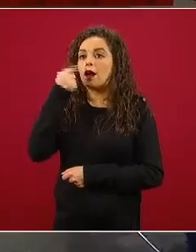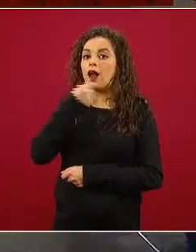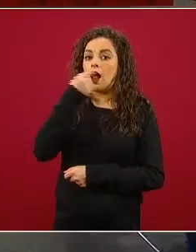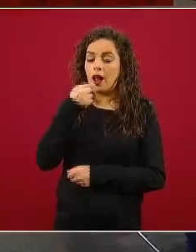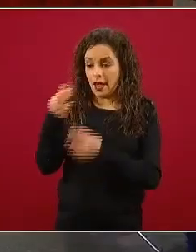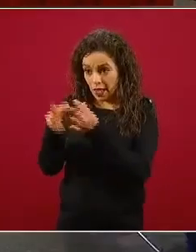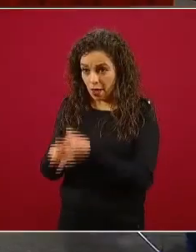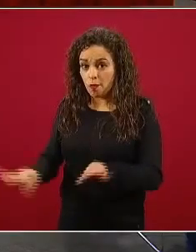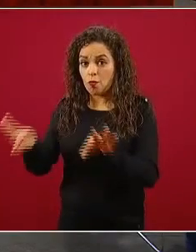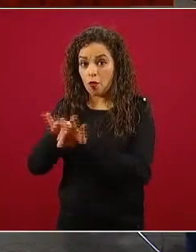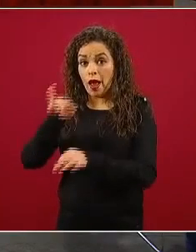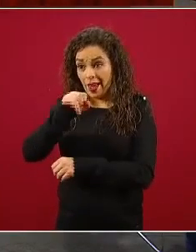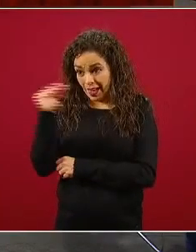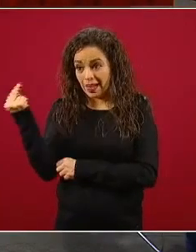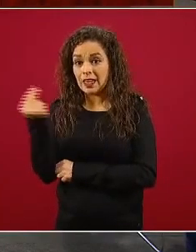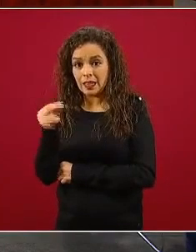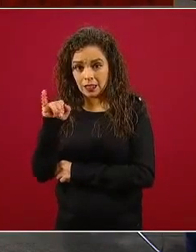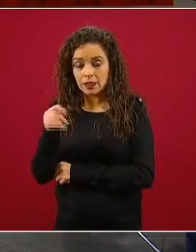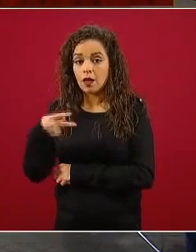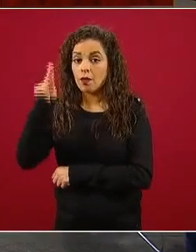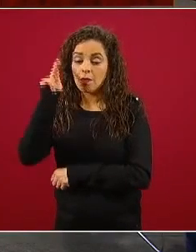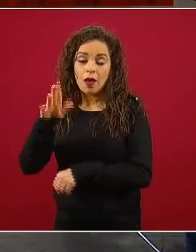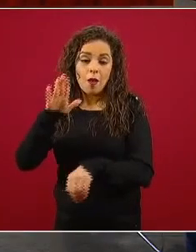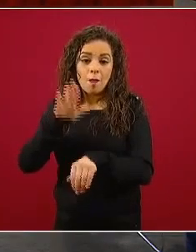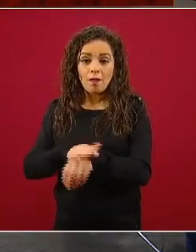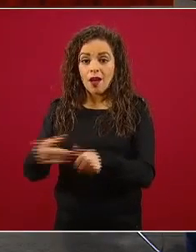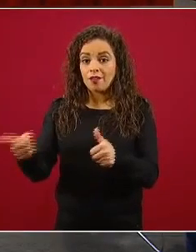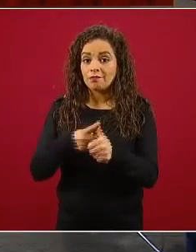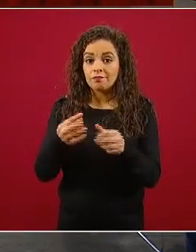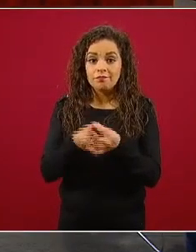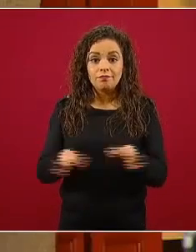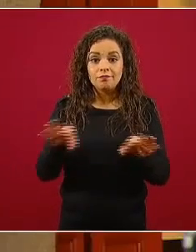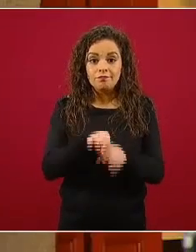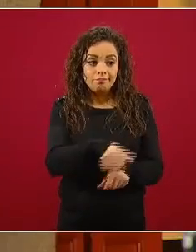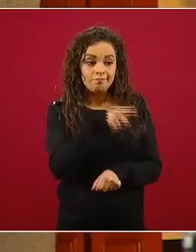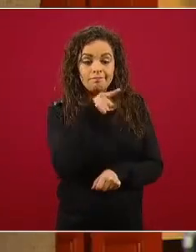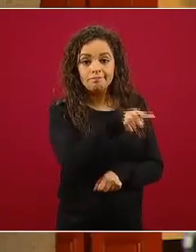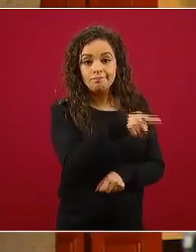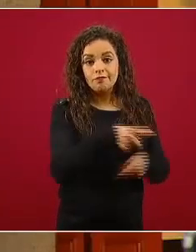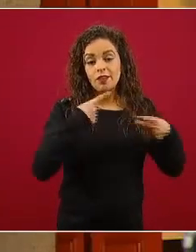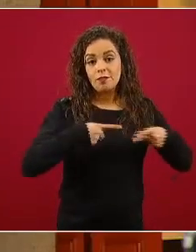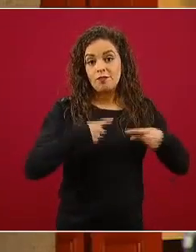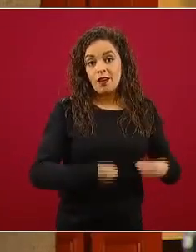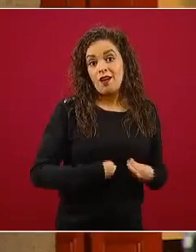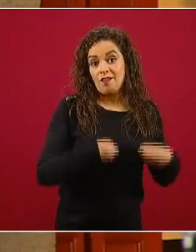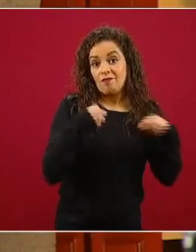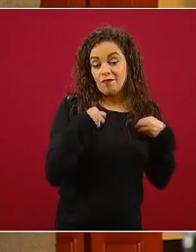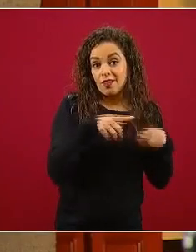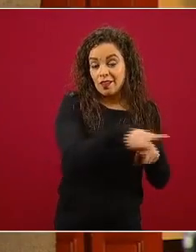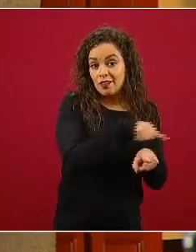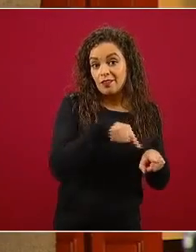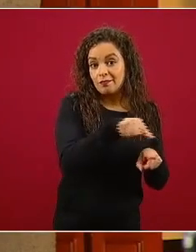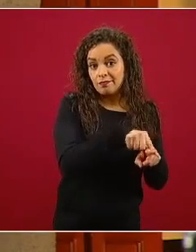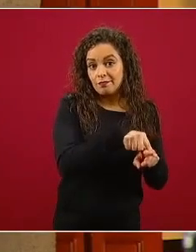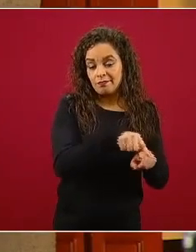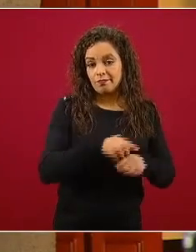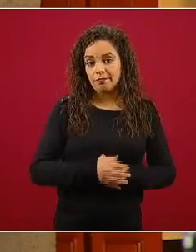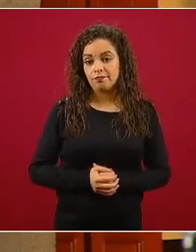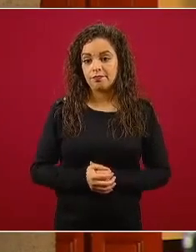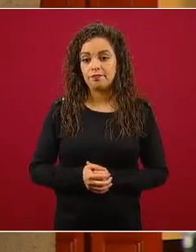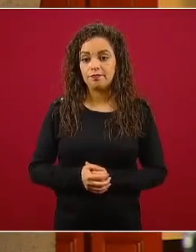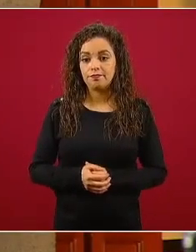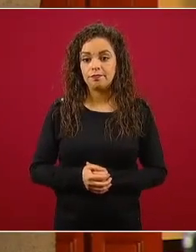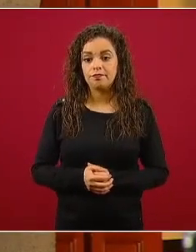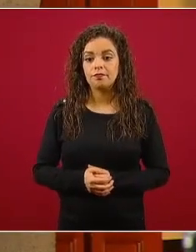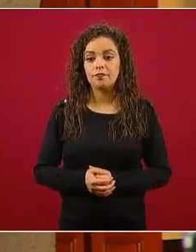estar por encima de la urgencia de atender a otras personas. Cuando esto ocurre, entonces nos topamos con lo que hemos comentado hace